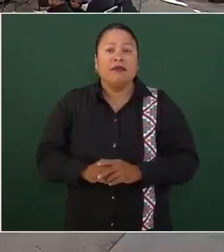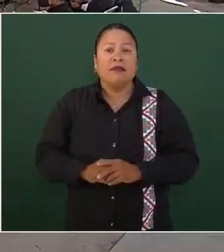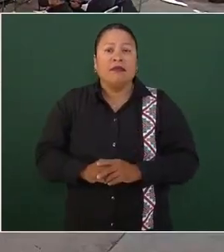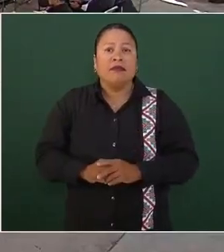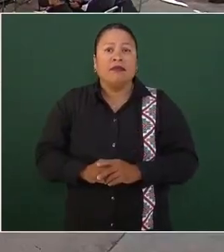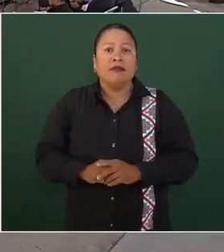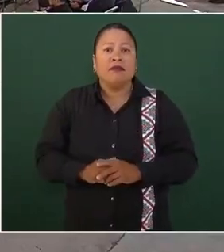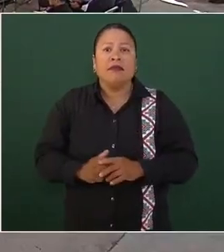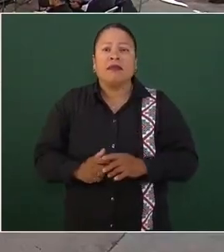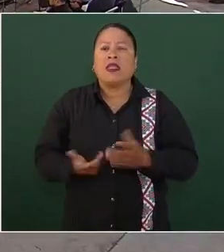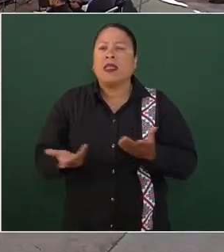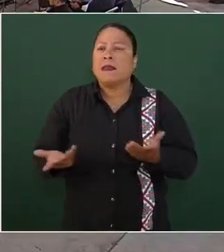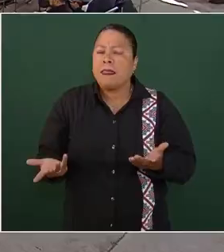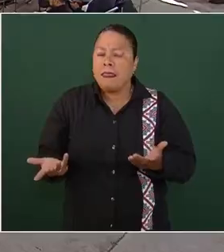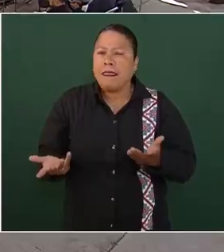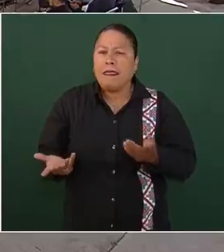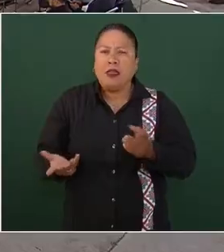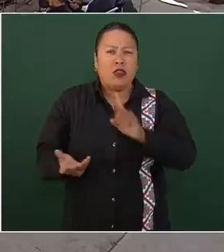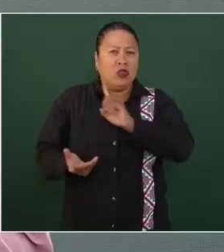tienen como único